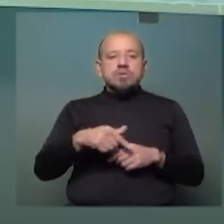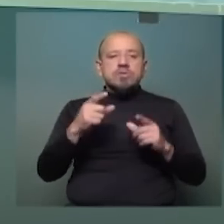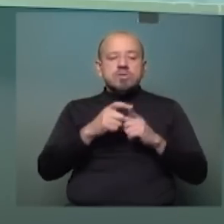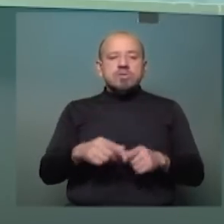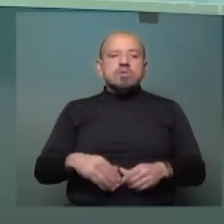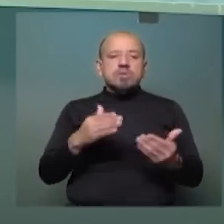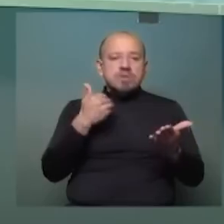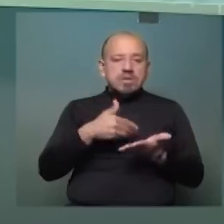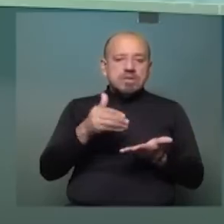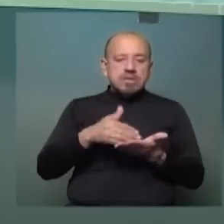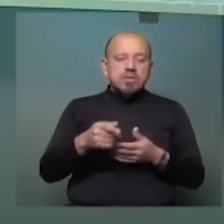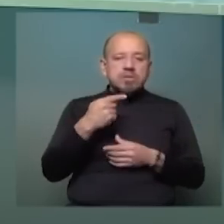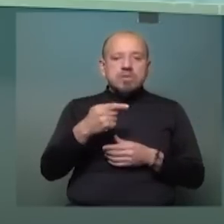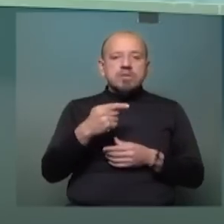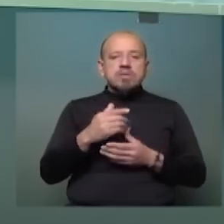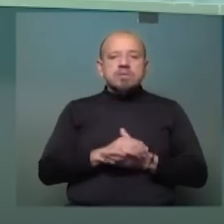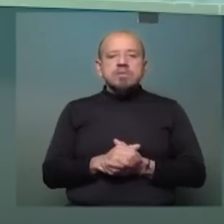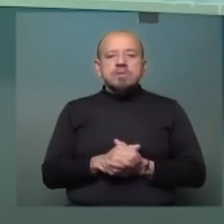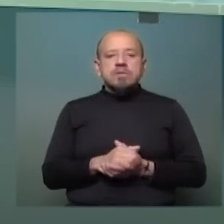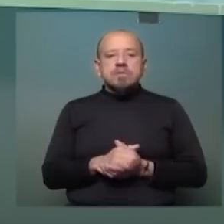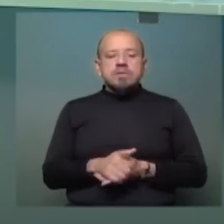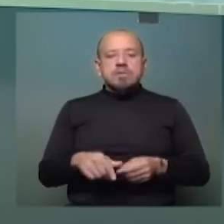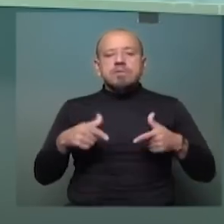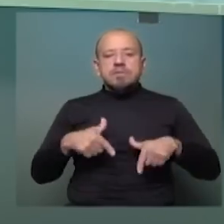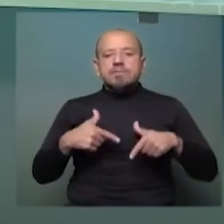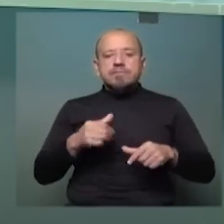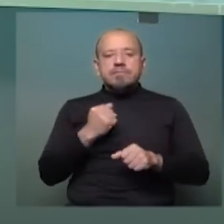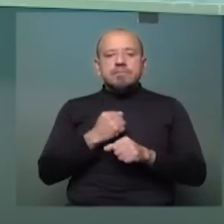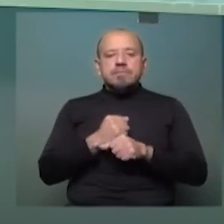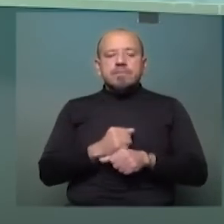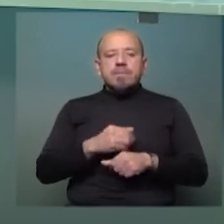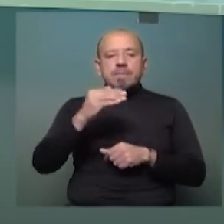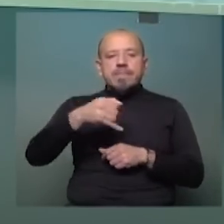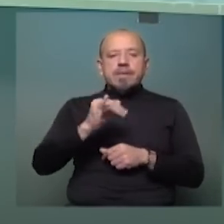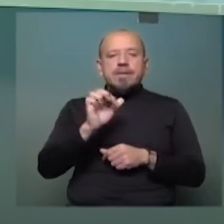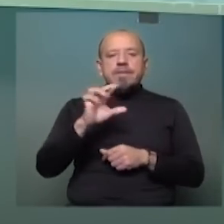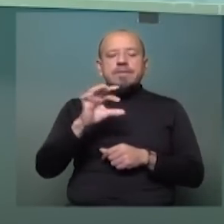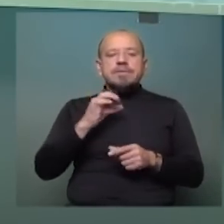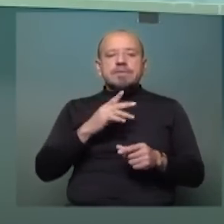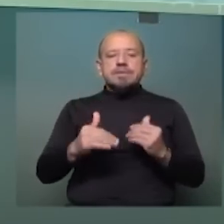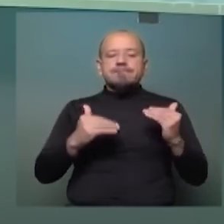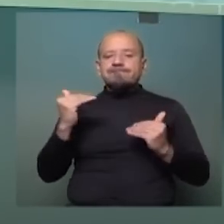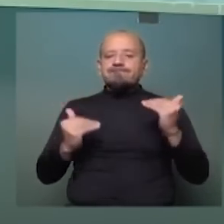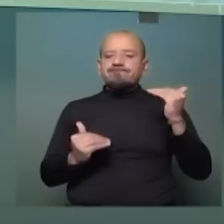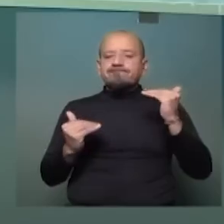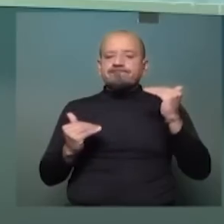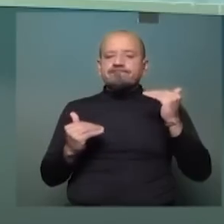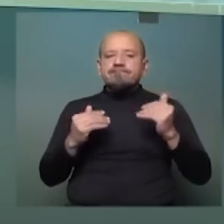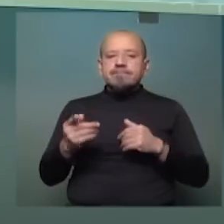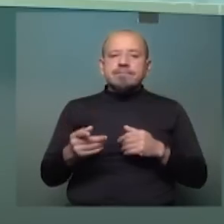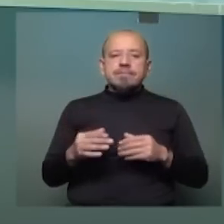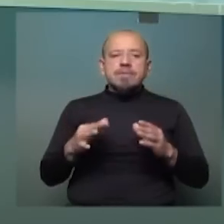egresos es negativo seguimos en tema el ministro de trabajo y seguridad social Pablo miérez dijo que hay desigualdades en la